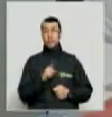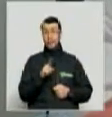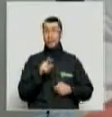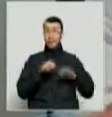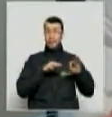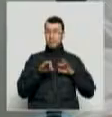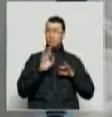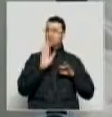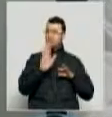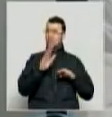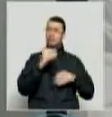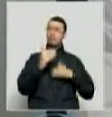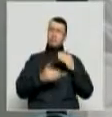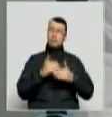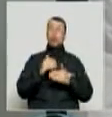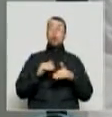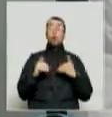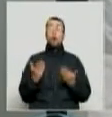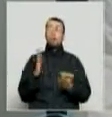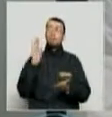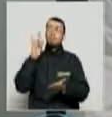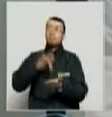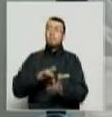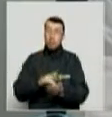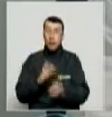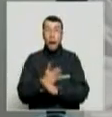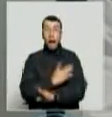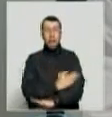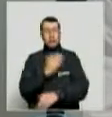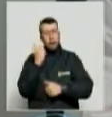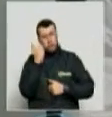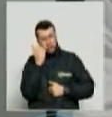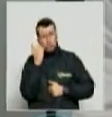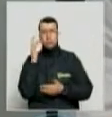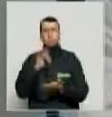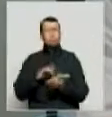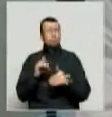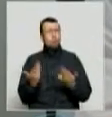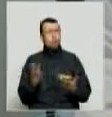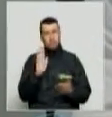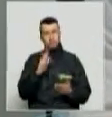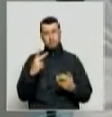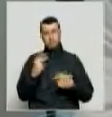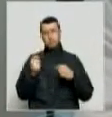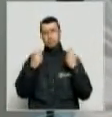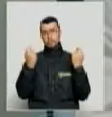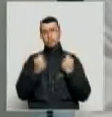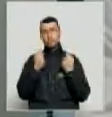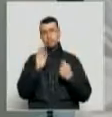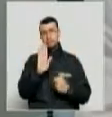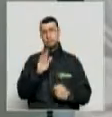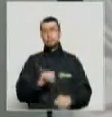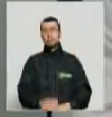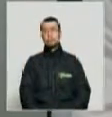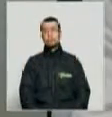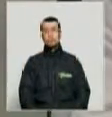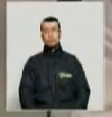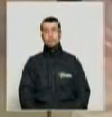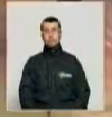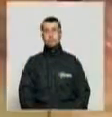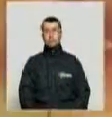ese proceso de la consulta médica preventiva cardiovascular. Ya regresamos después de este corte